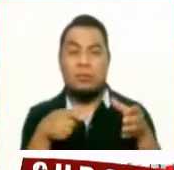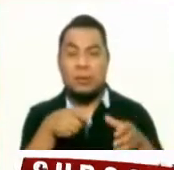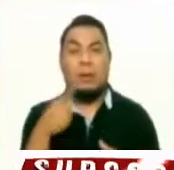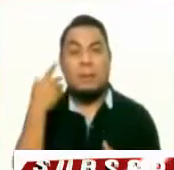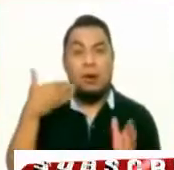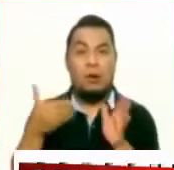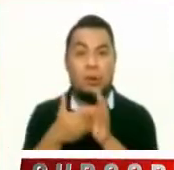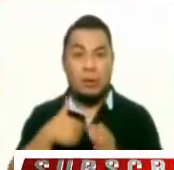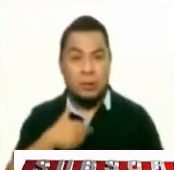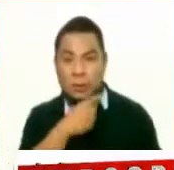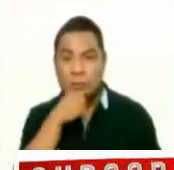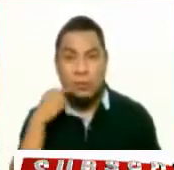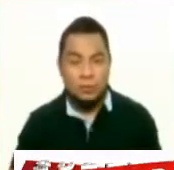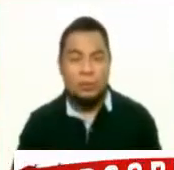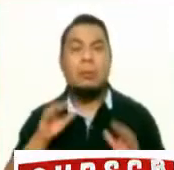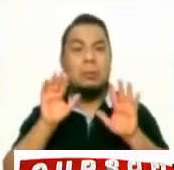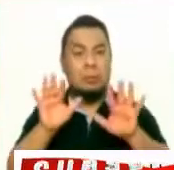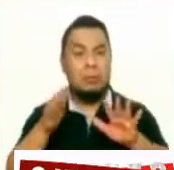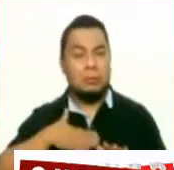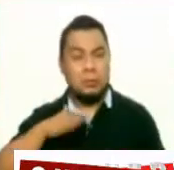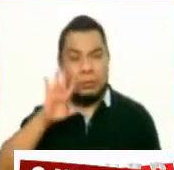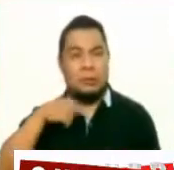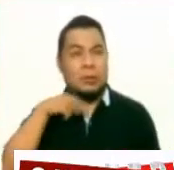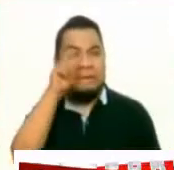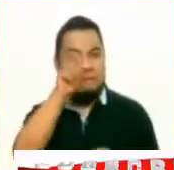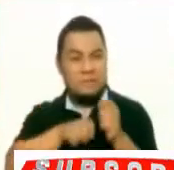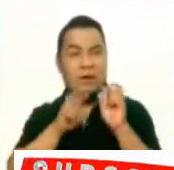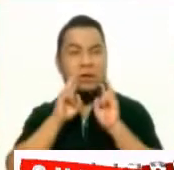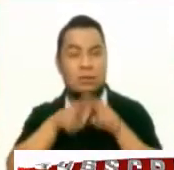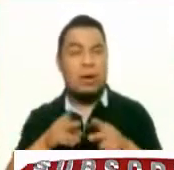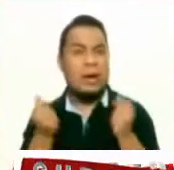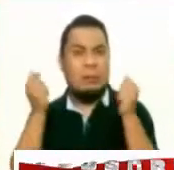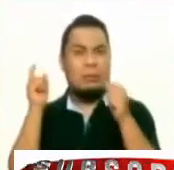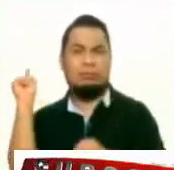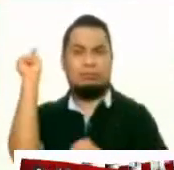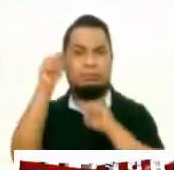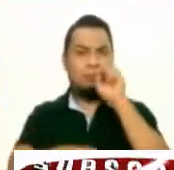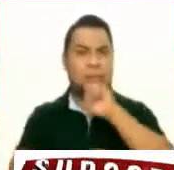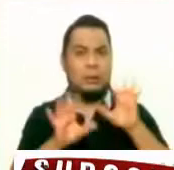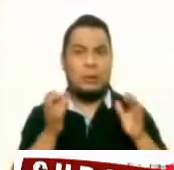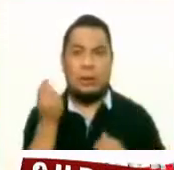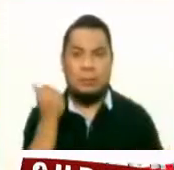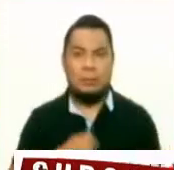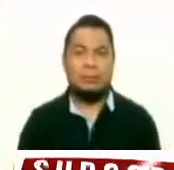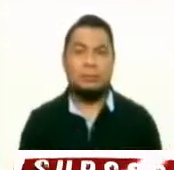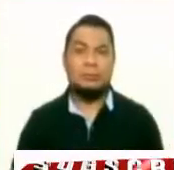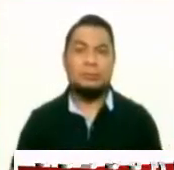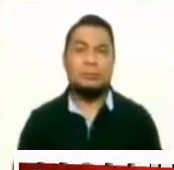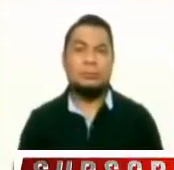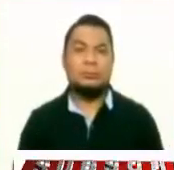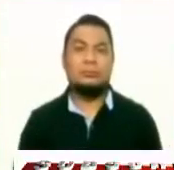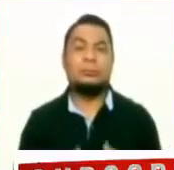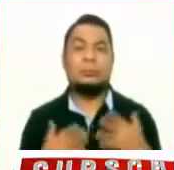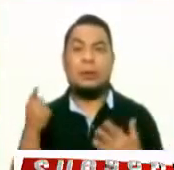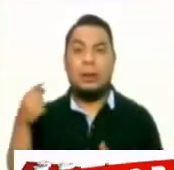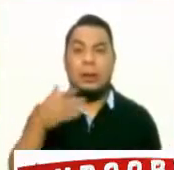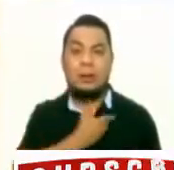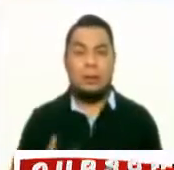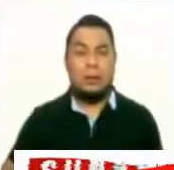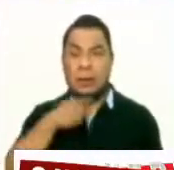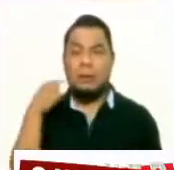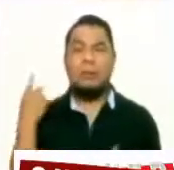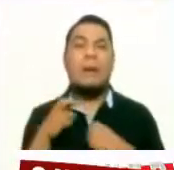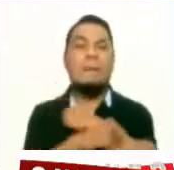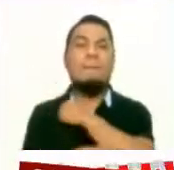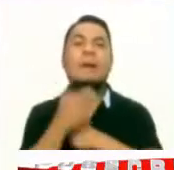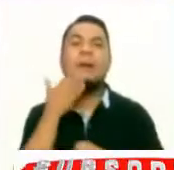Rusia, deben saber que nuestros ataques de respuesta serán relámpagos, rápidos. Putin se refiere a los